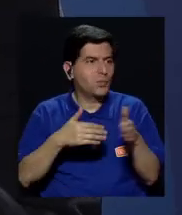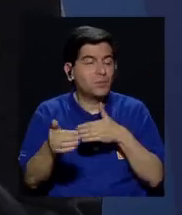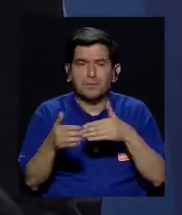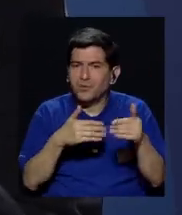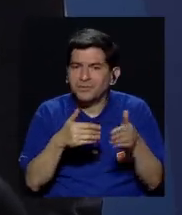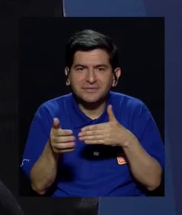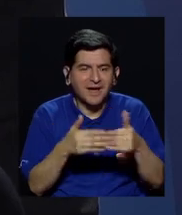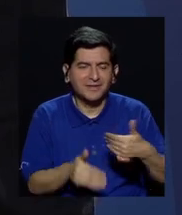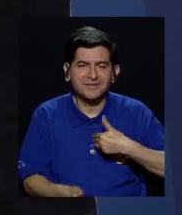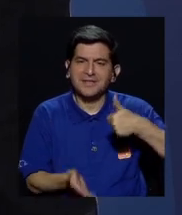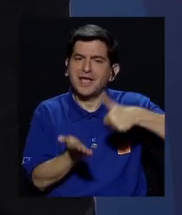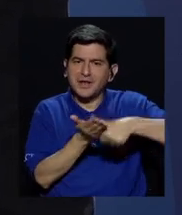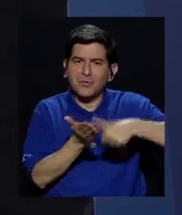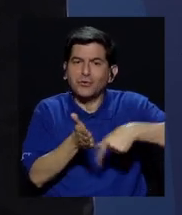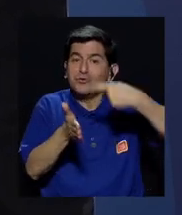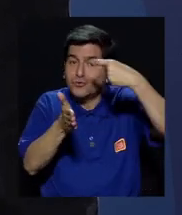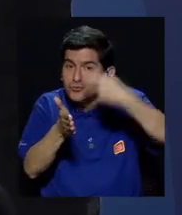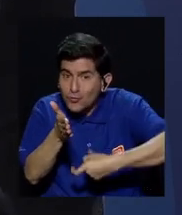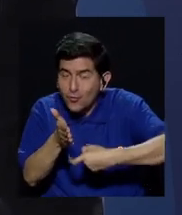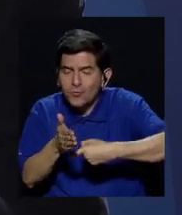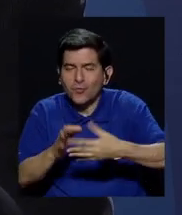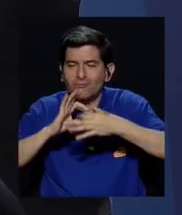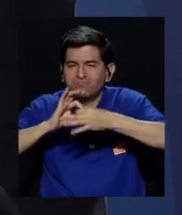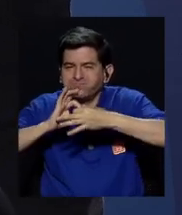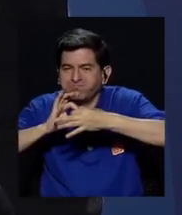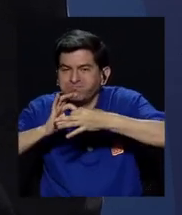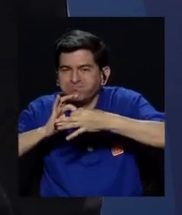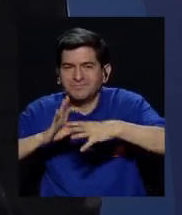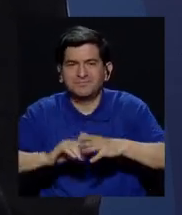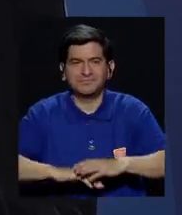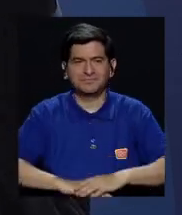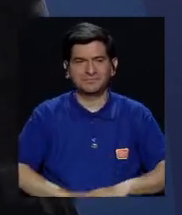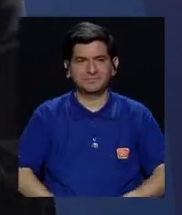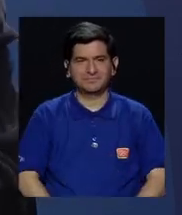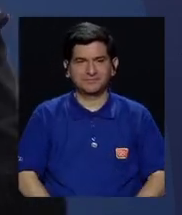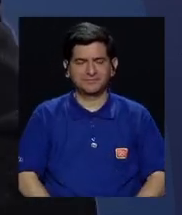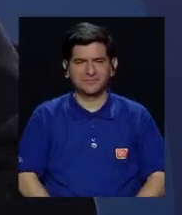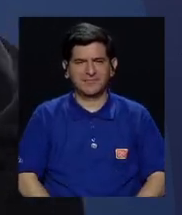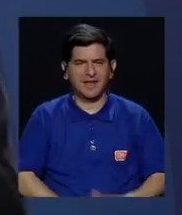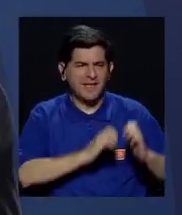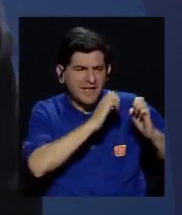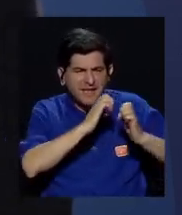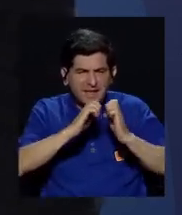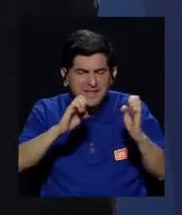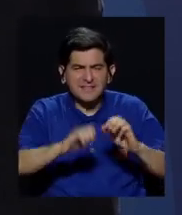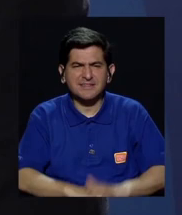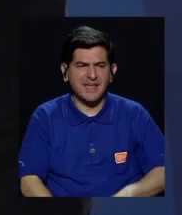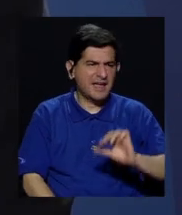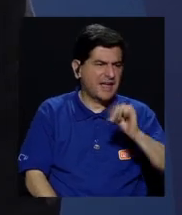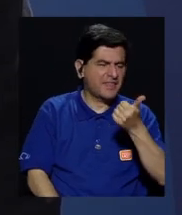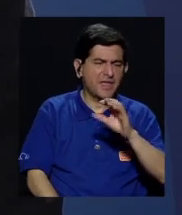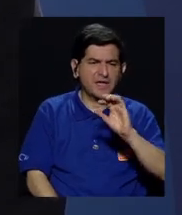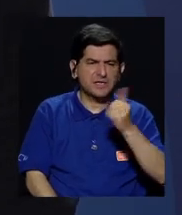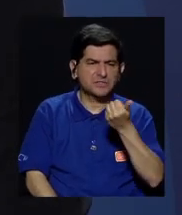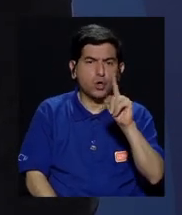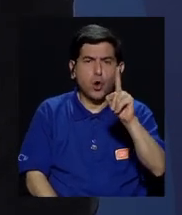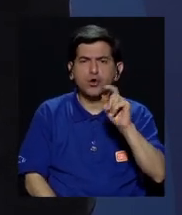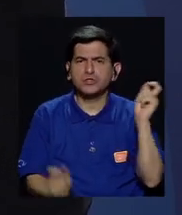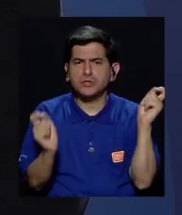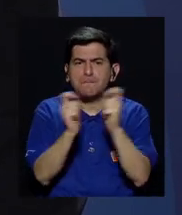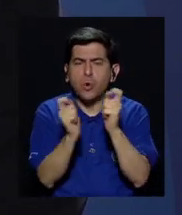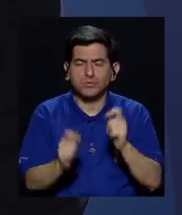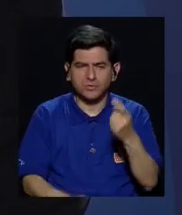de todo tiene un voto muy duro que está muy ligado a él que la estrategia de los 10 o los 11 puntos